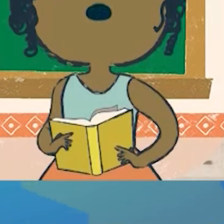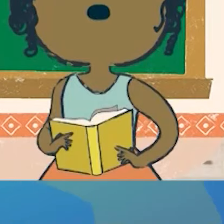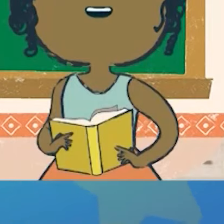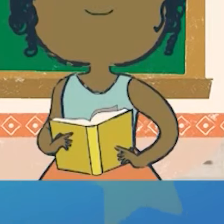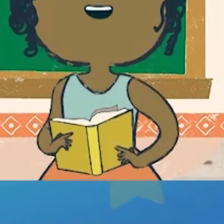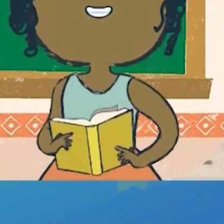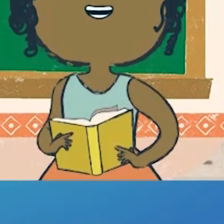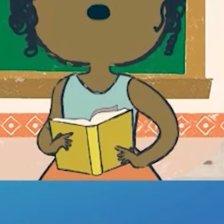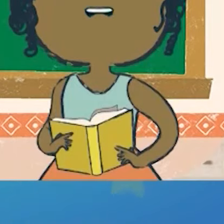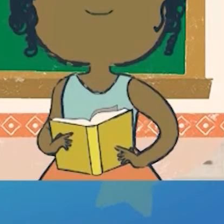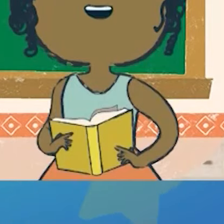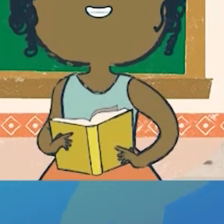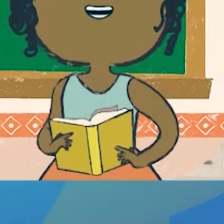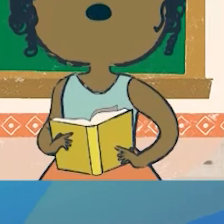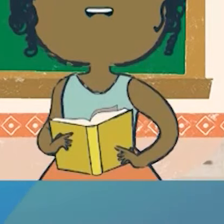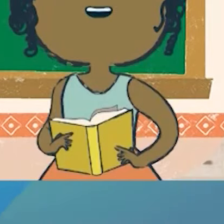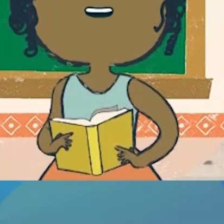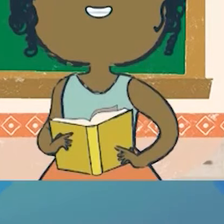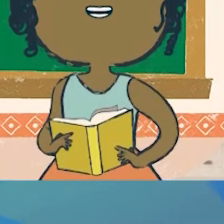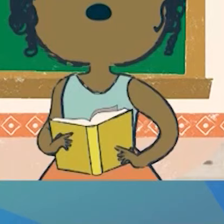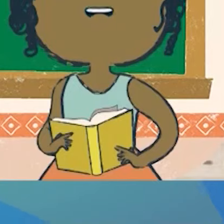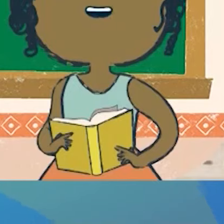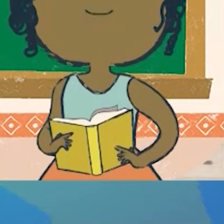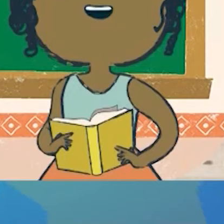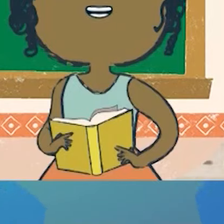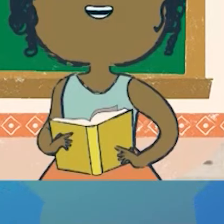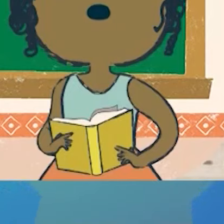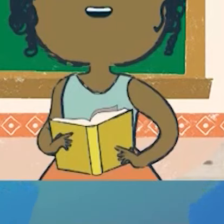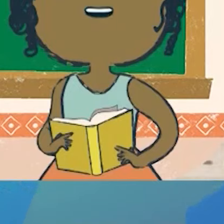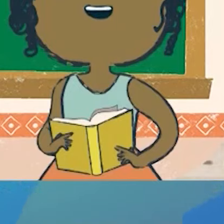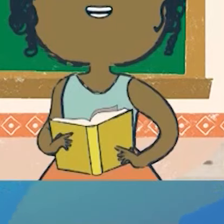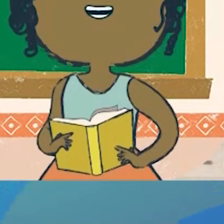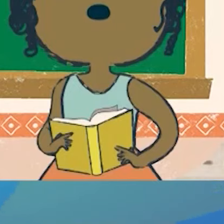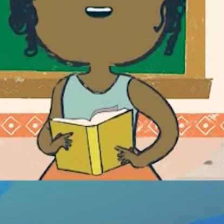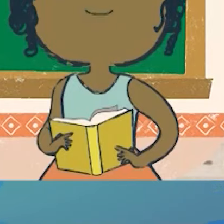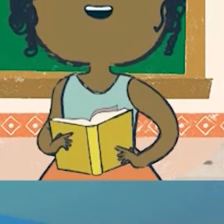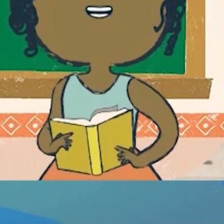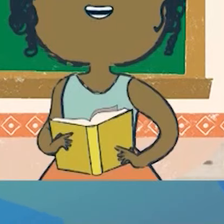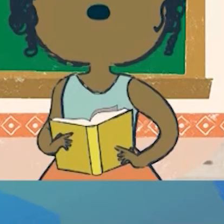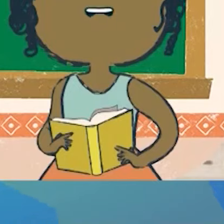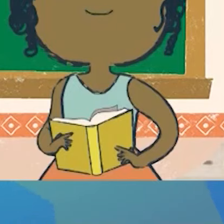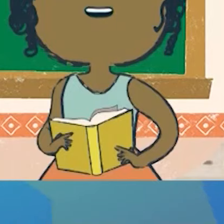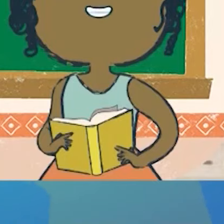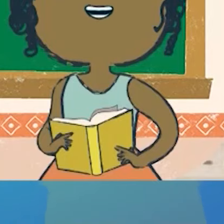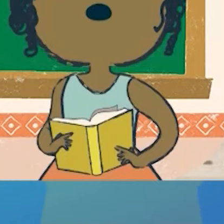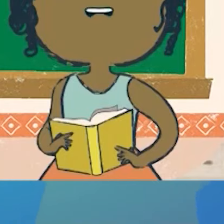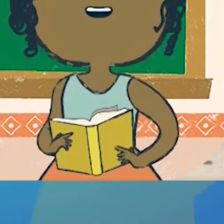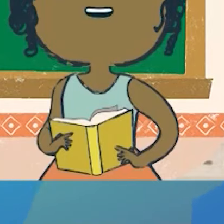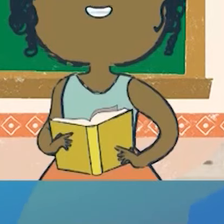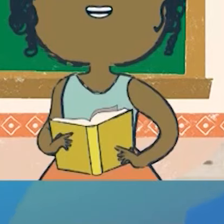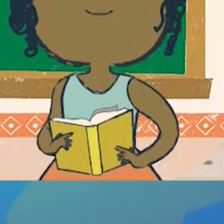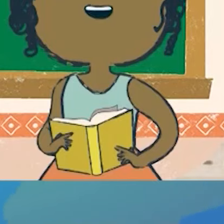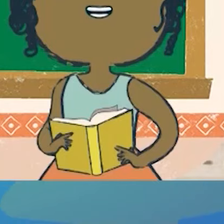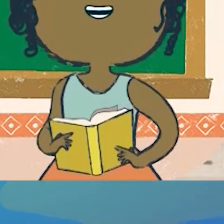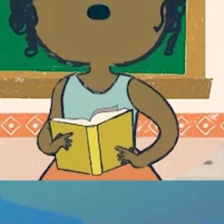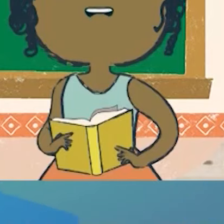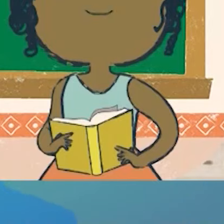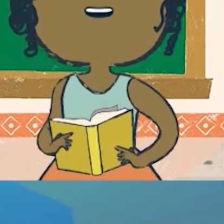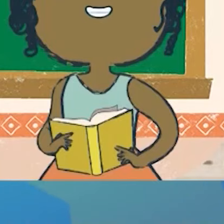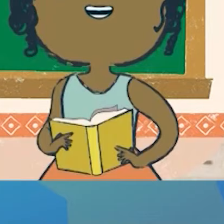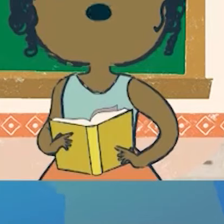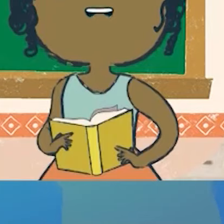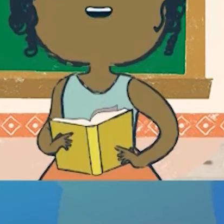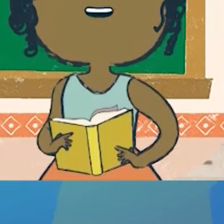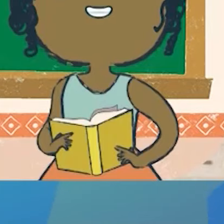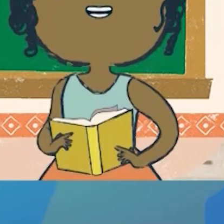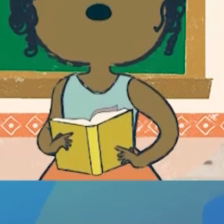los alimentos, debemos lavarlos bien, ya que así eliminamos los hongos y bacterias que causan enfermedades. Las